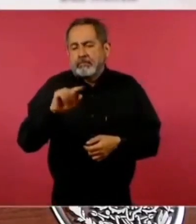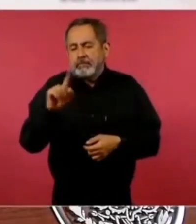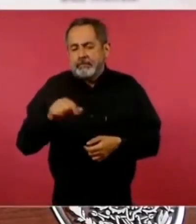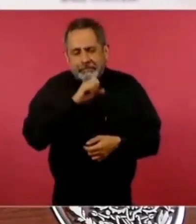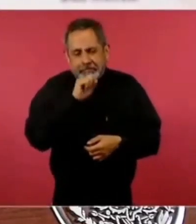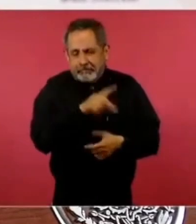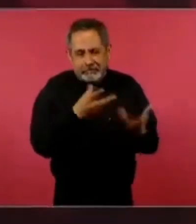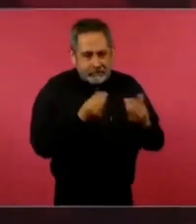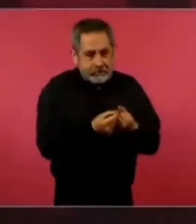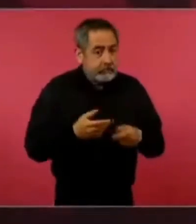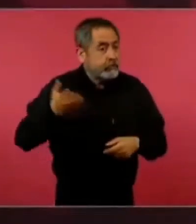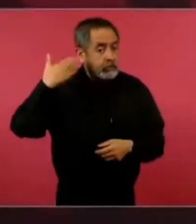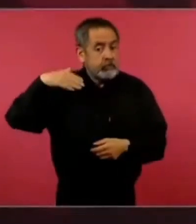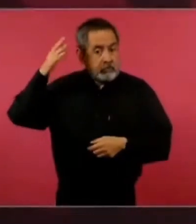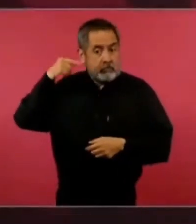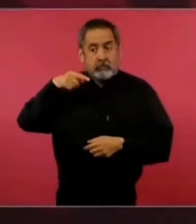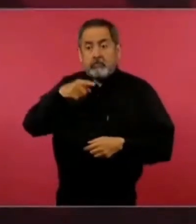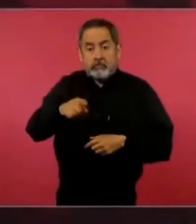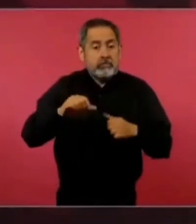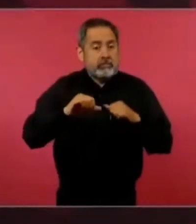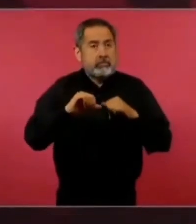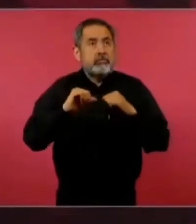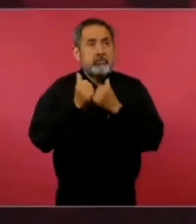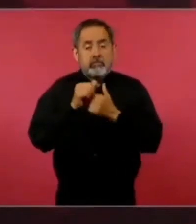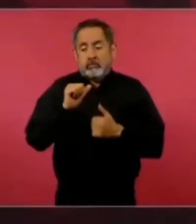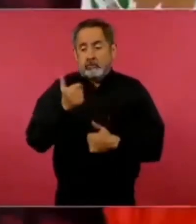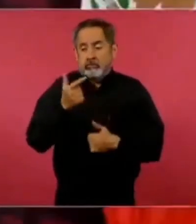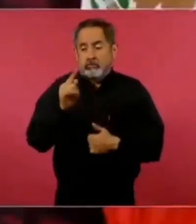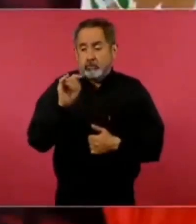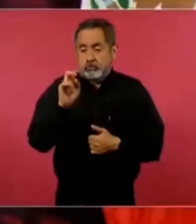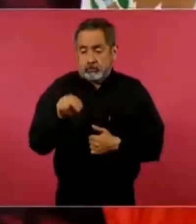Una organización jesuita,